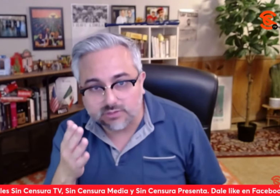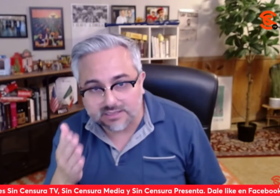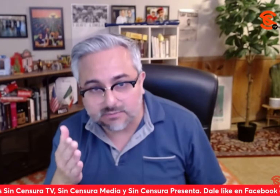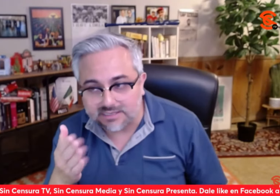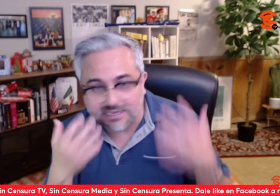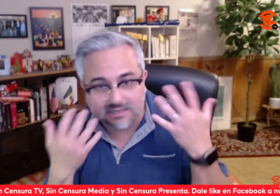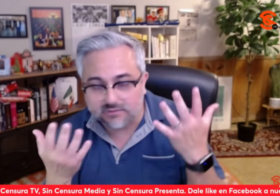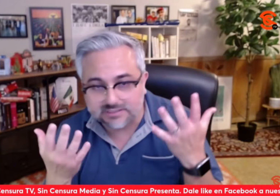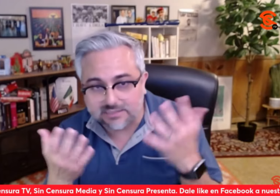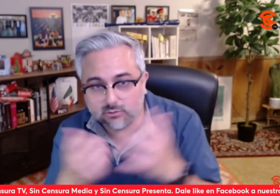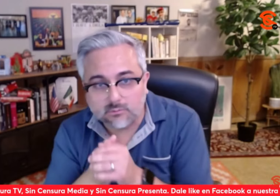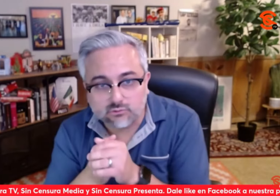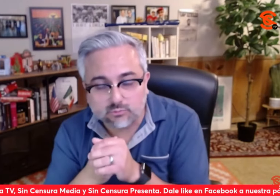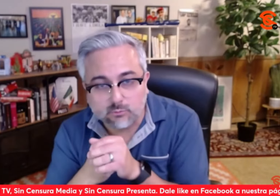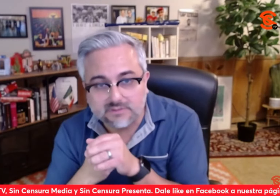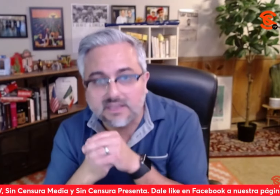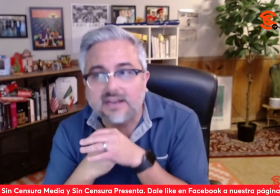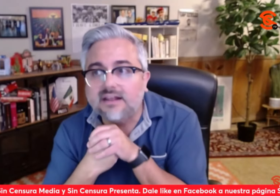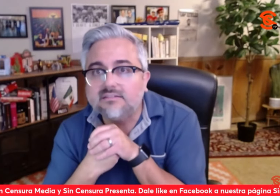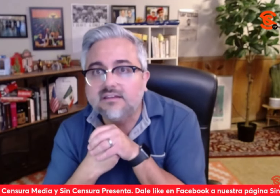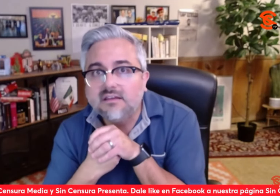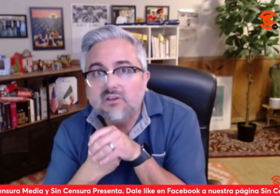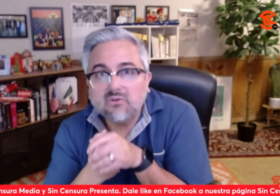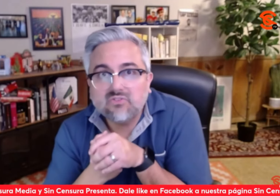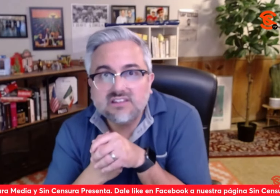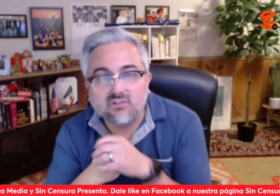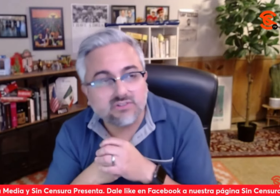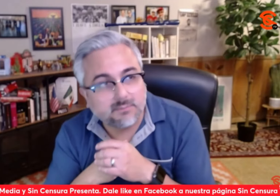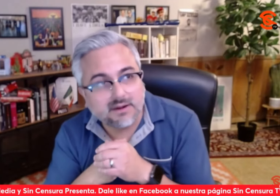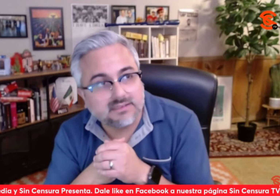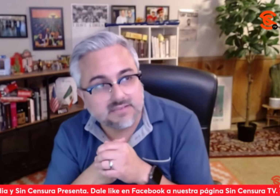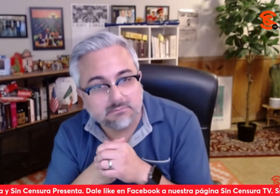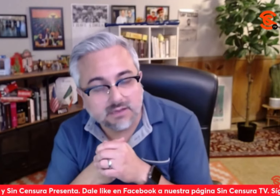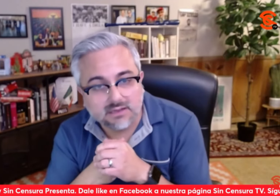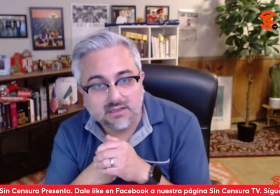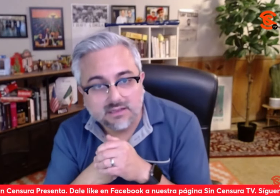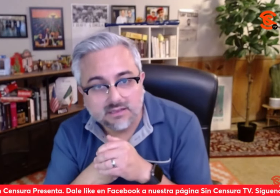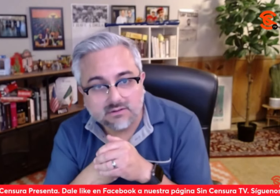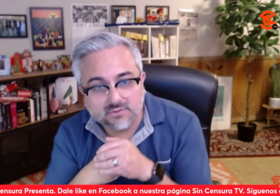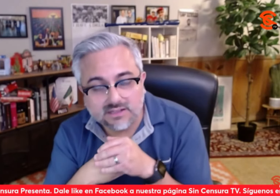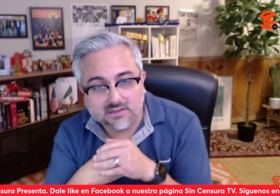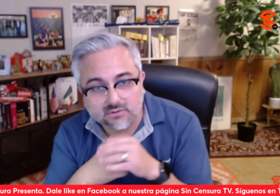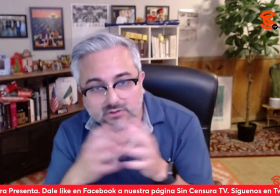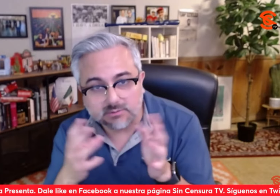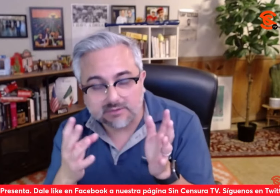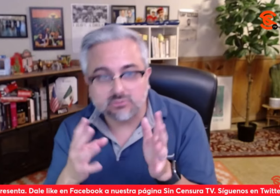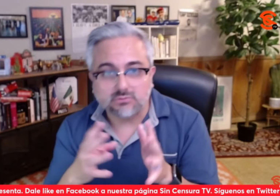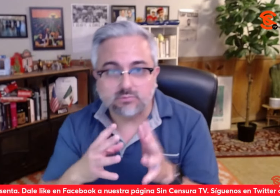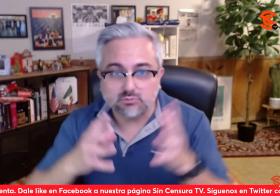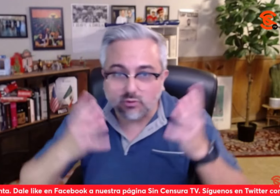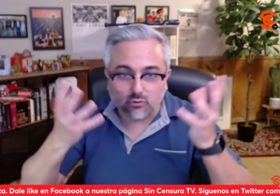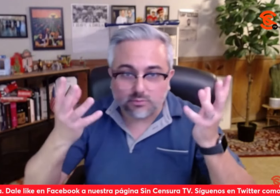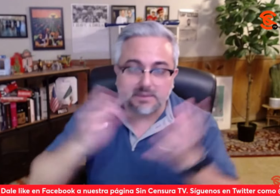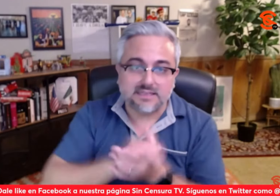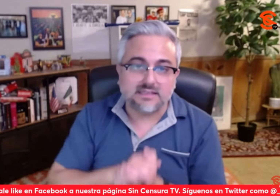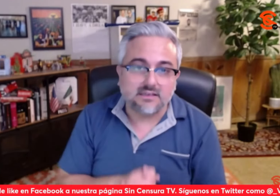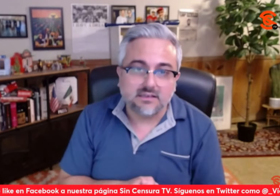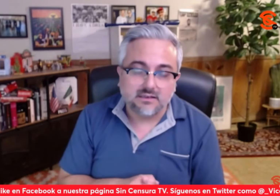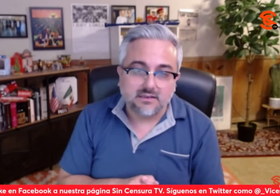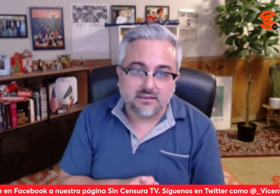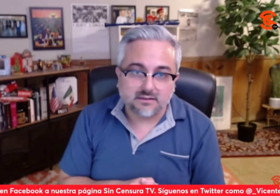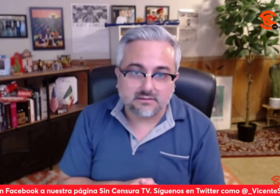su credibilidad, afectando, vamos, sus propias carreras, con tal de conservar la chamba, con tal de conservar su pues, modus